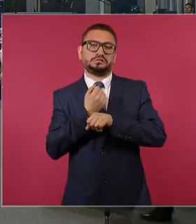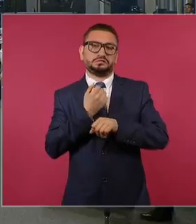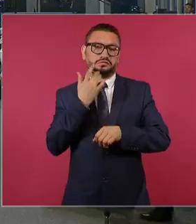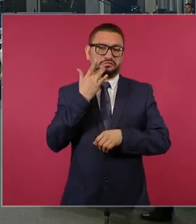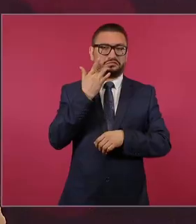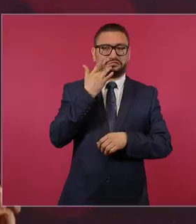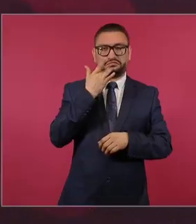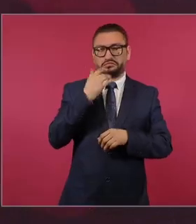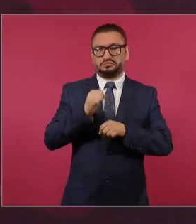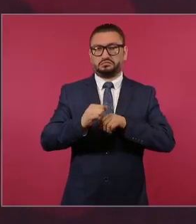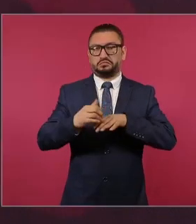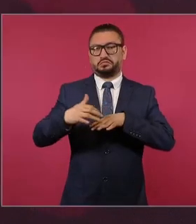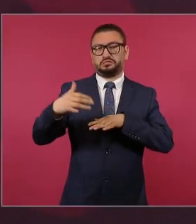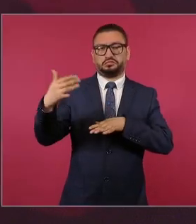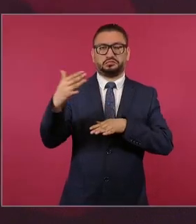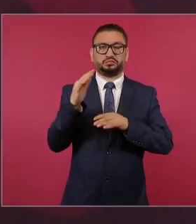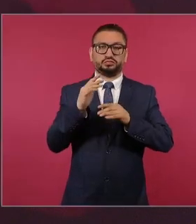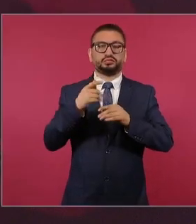engominados,